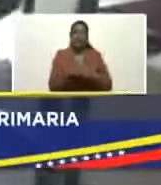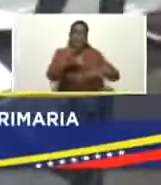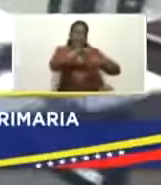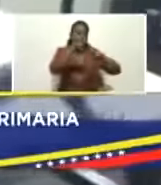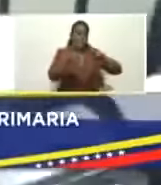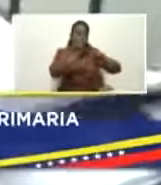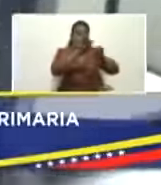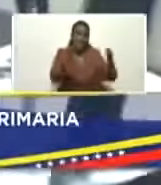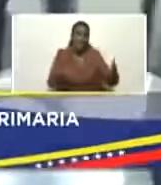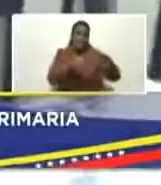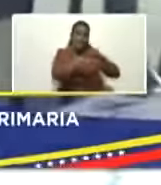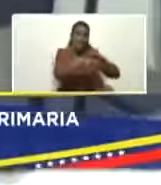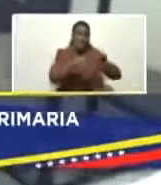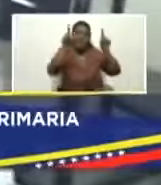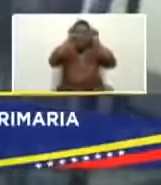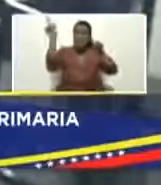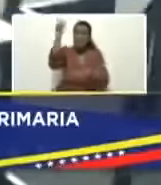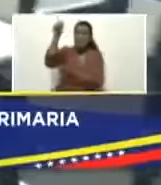mesasillas, pizarras,